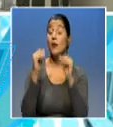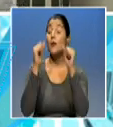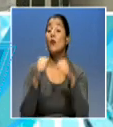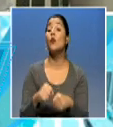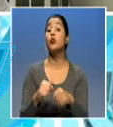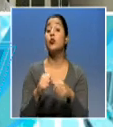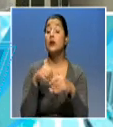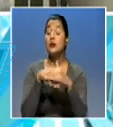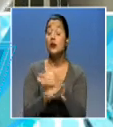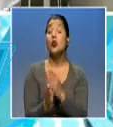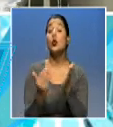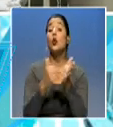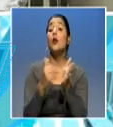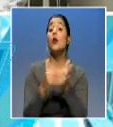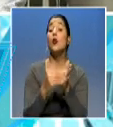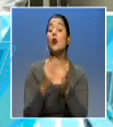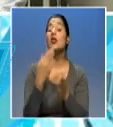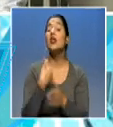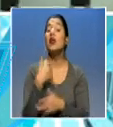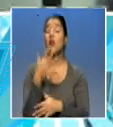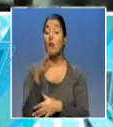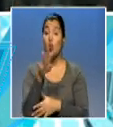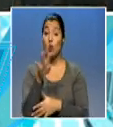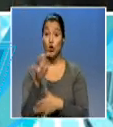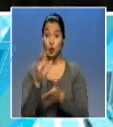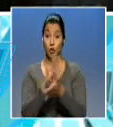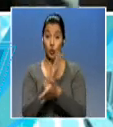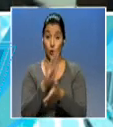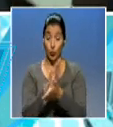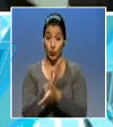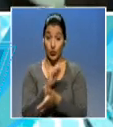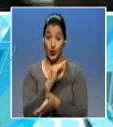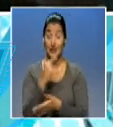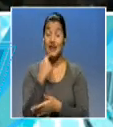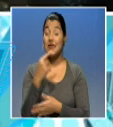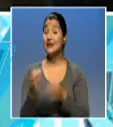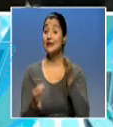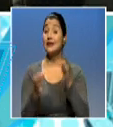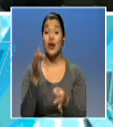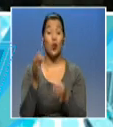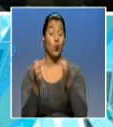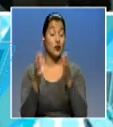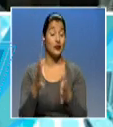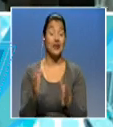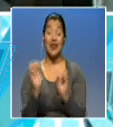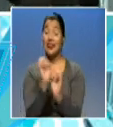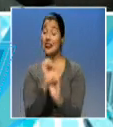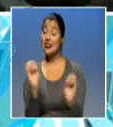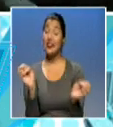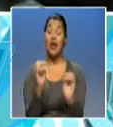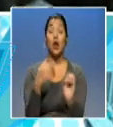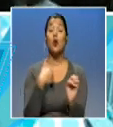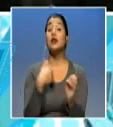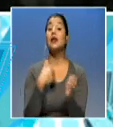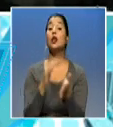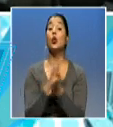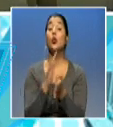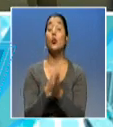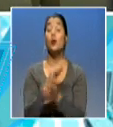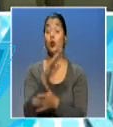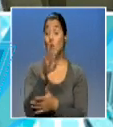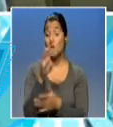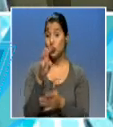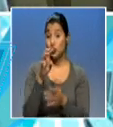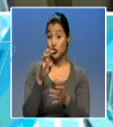impugnación en 400 documentos. Y la jueza dice que nada de lo que está en esos 400 documentos es suficiente